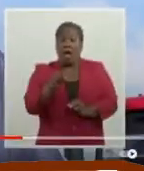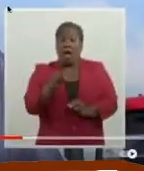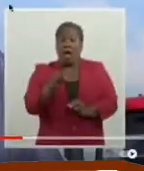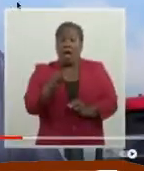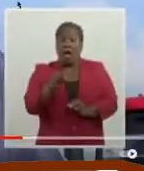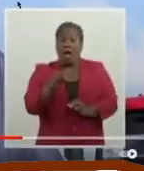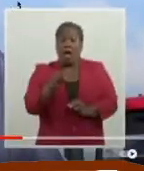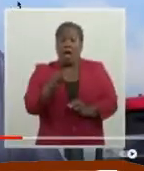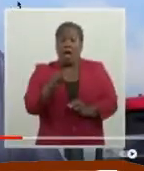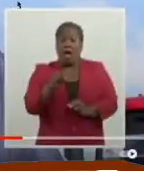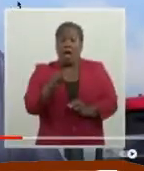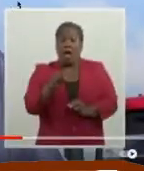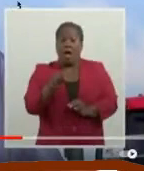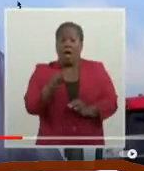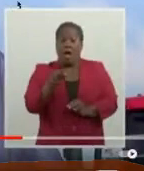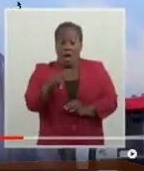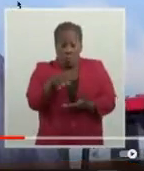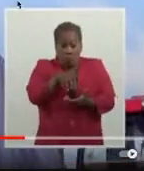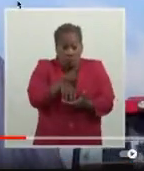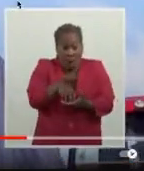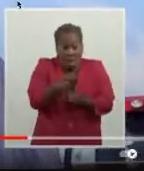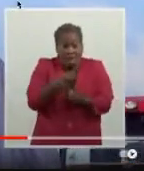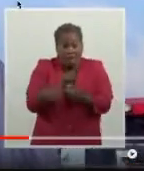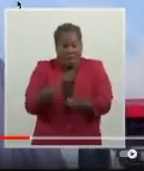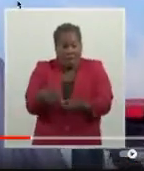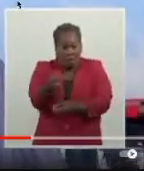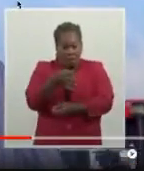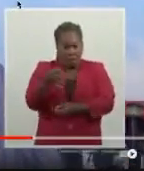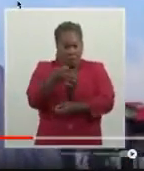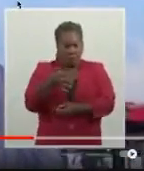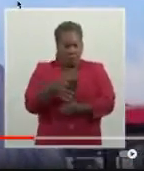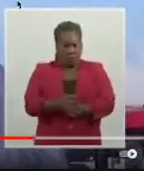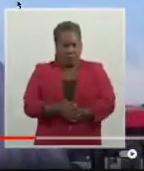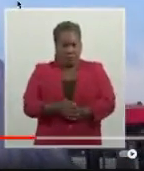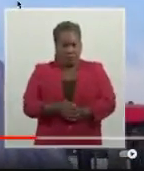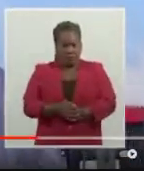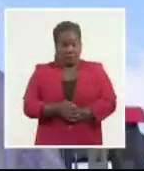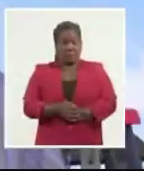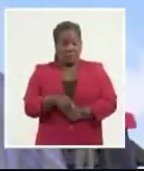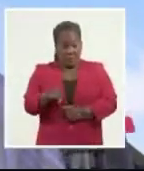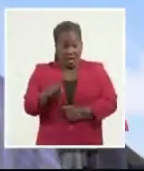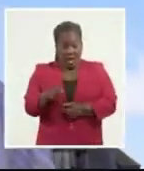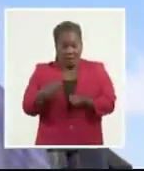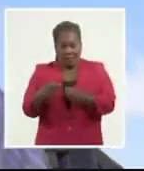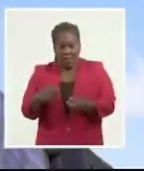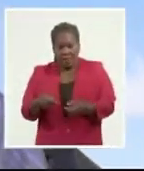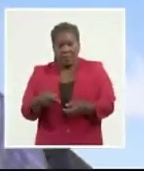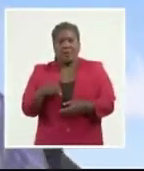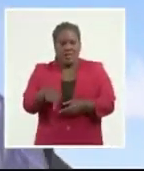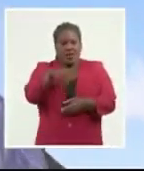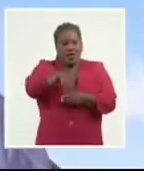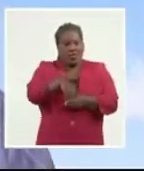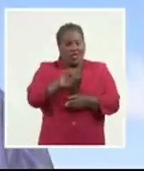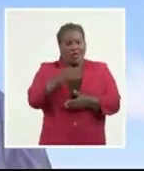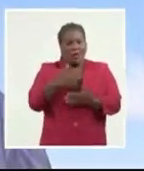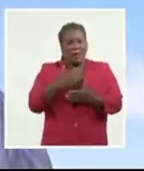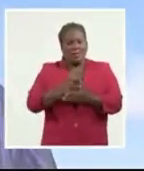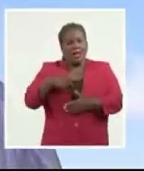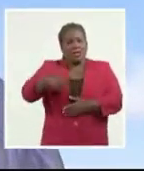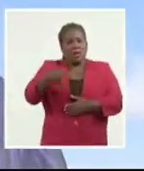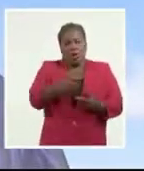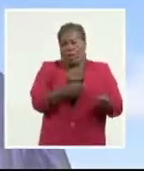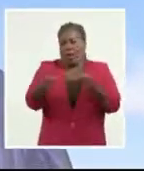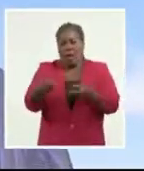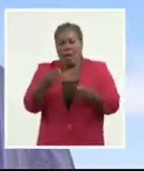guajiro de la Juventud que pertenece también a la empresa donde todos los días se la llevan